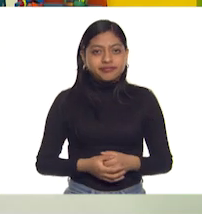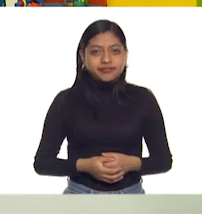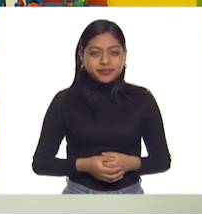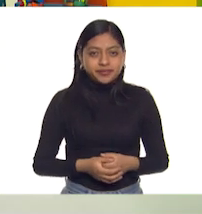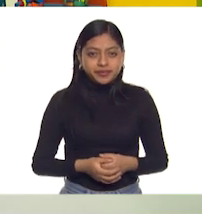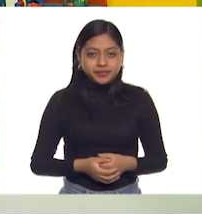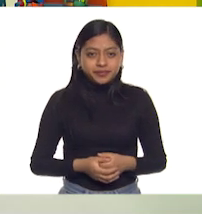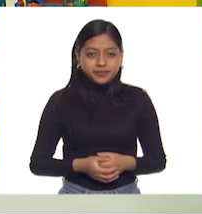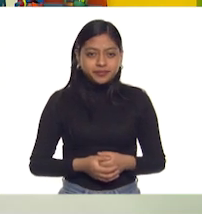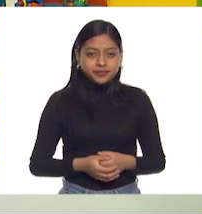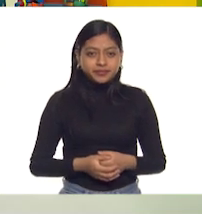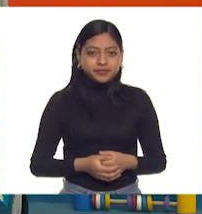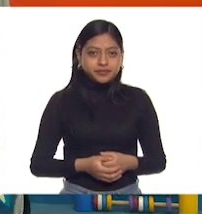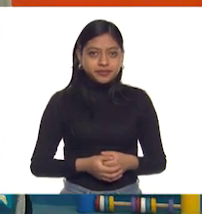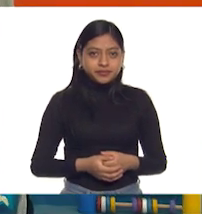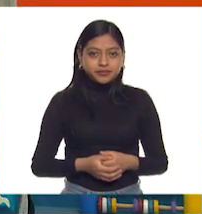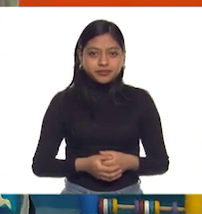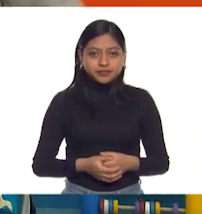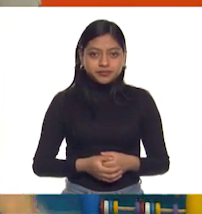flojera.